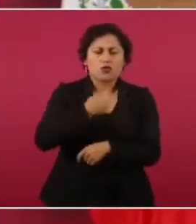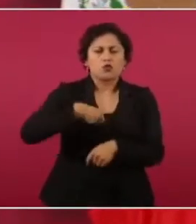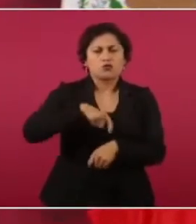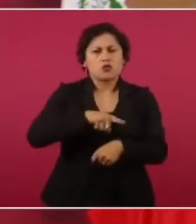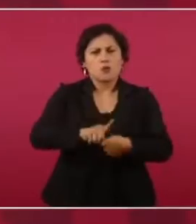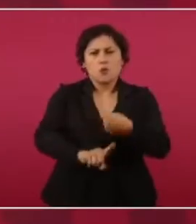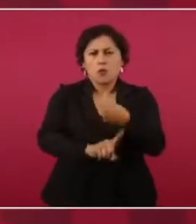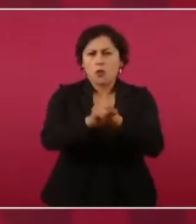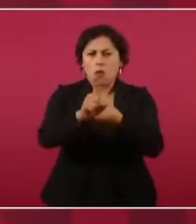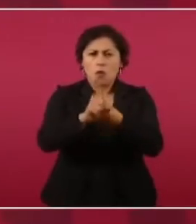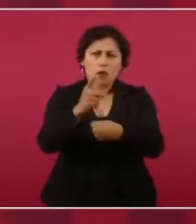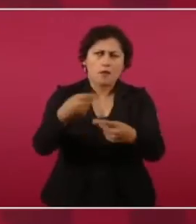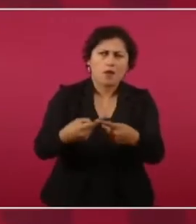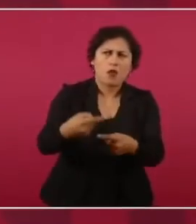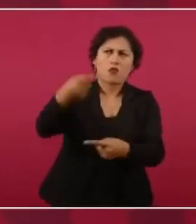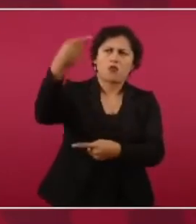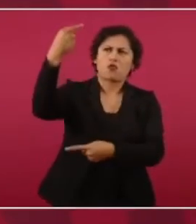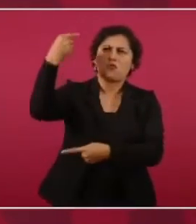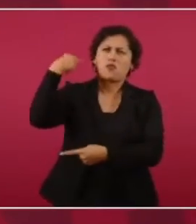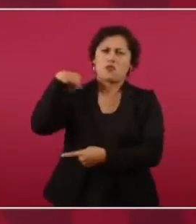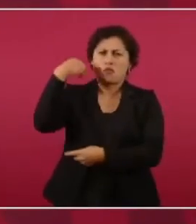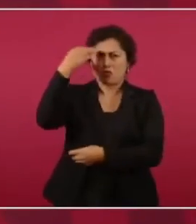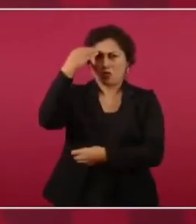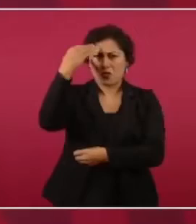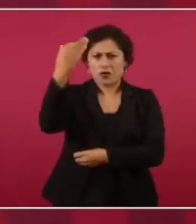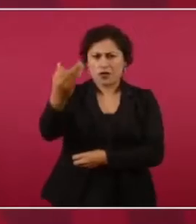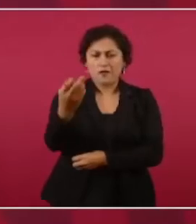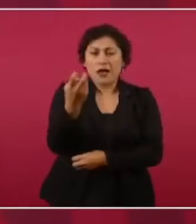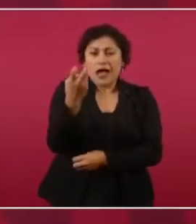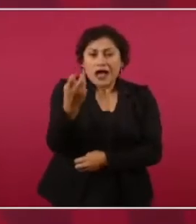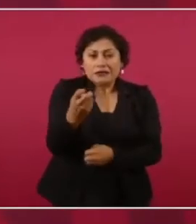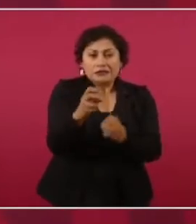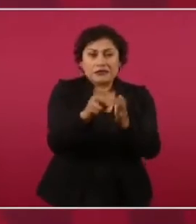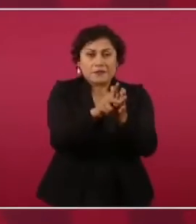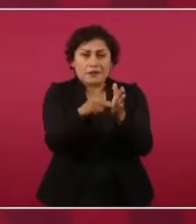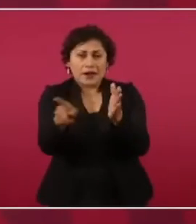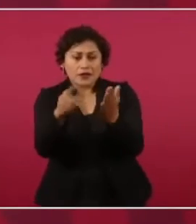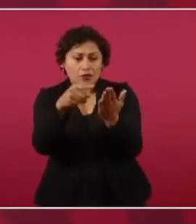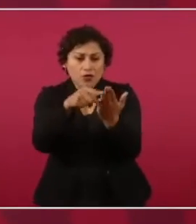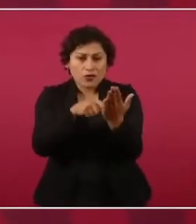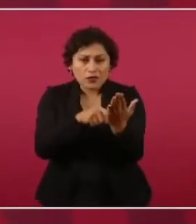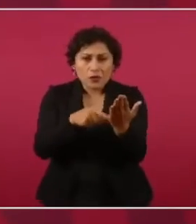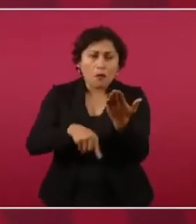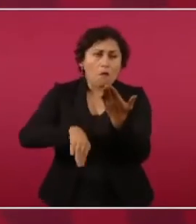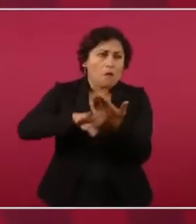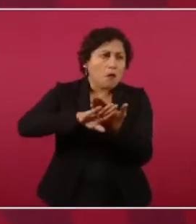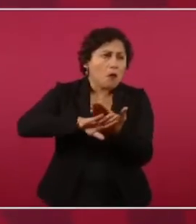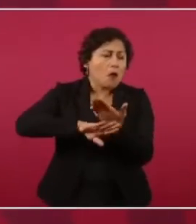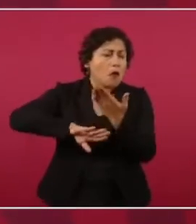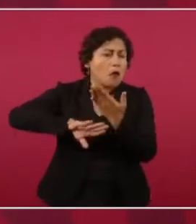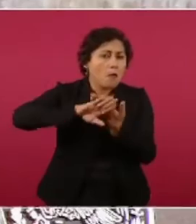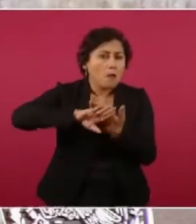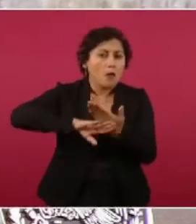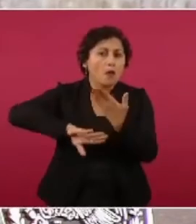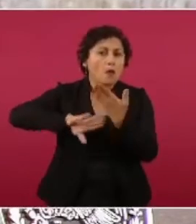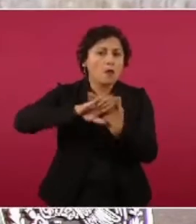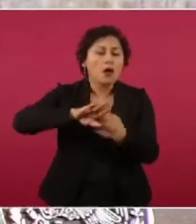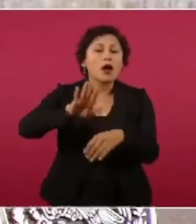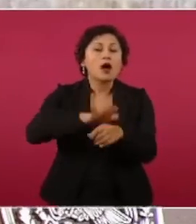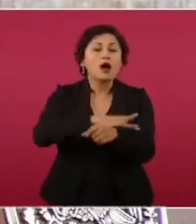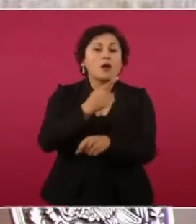desde hace tiempo. Todo ese periódico en contra, porque el dueño de ese